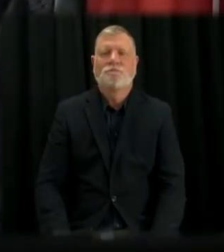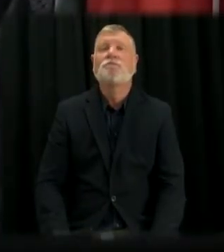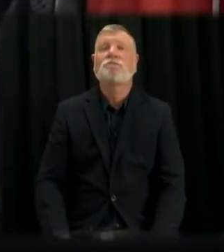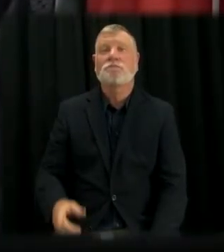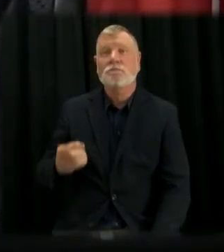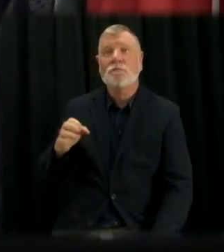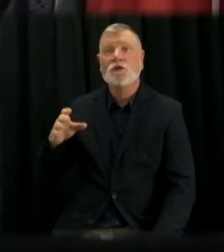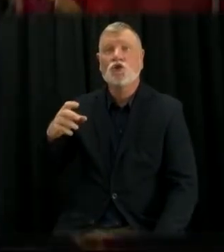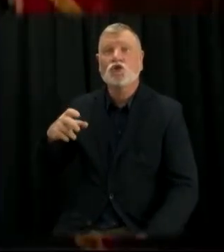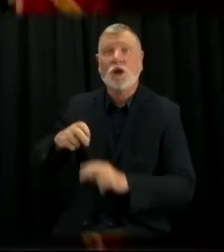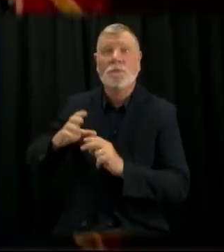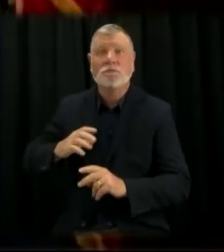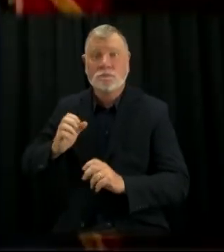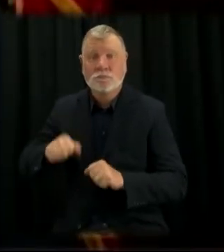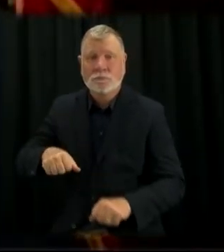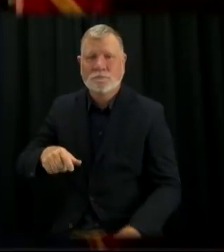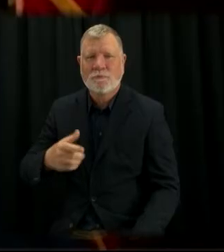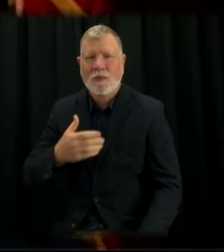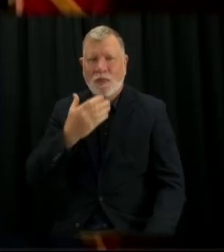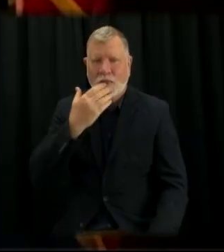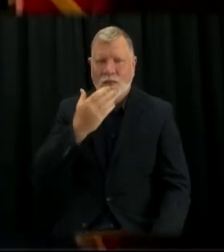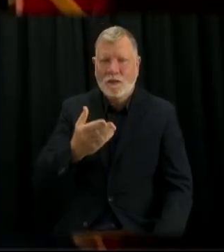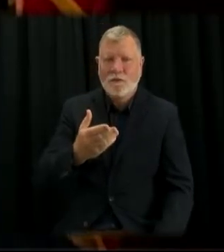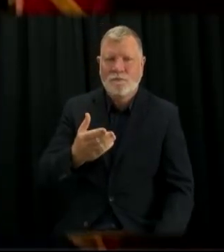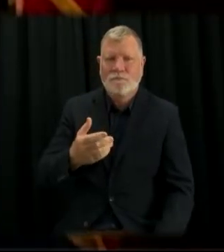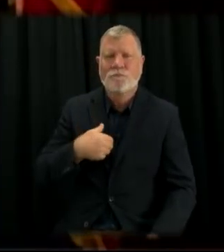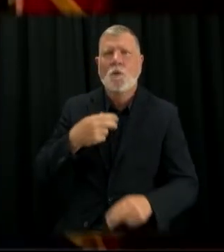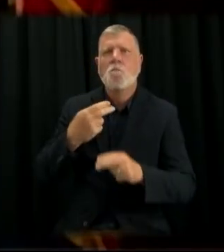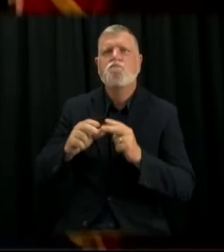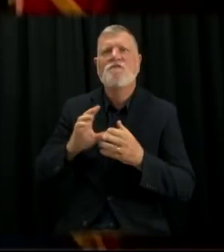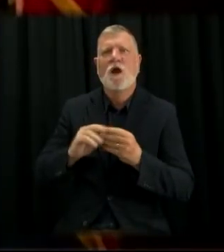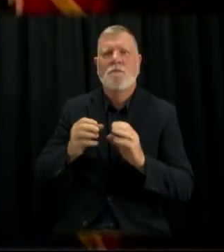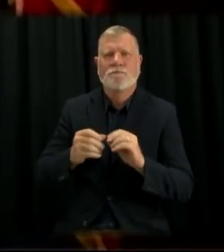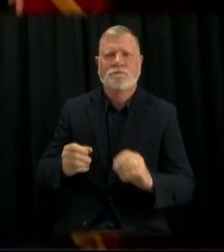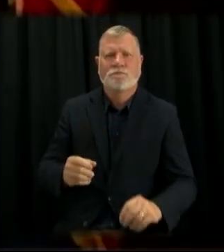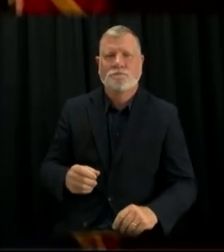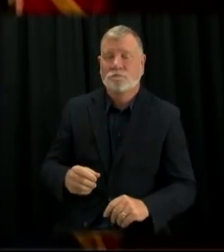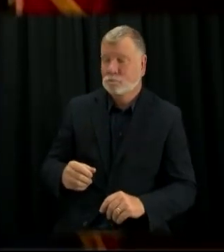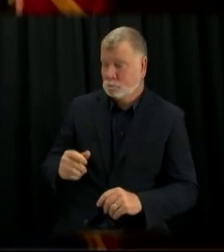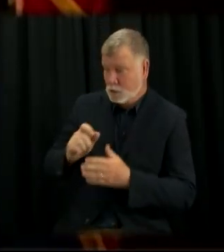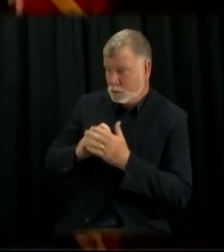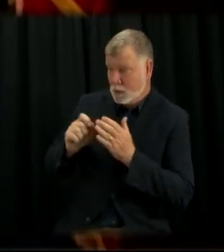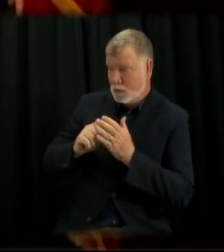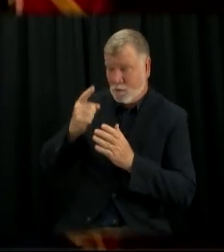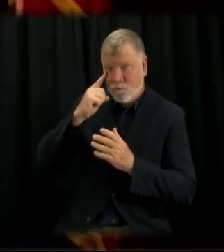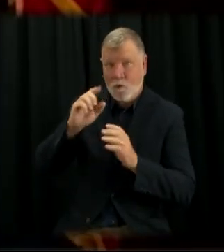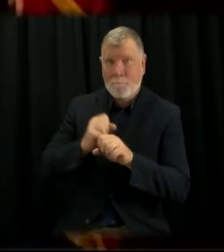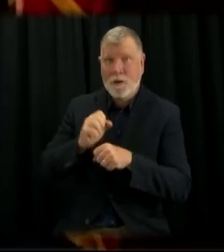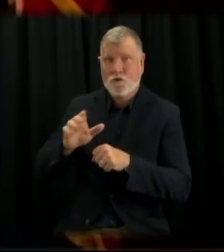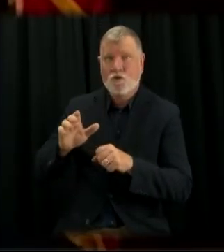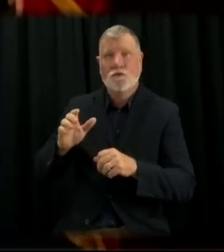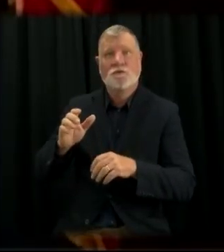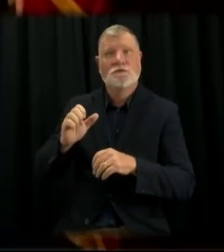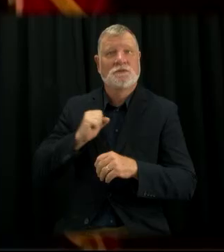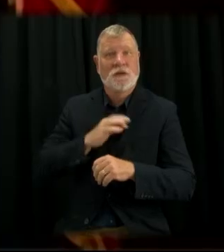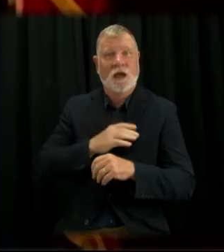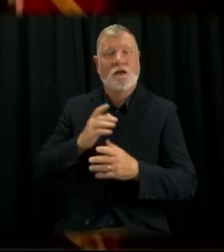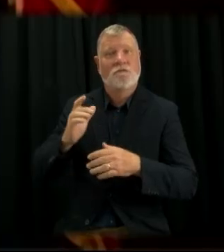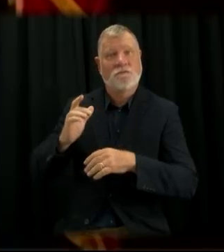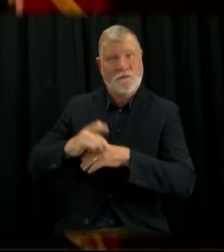Señor presidente, ¿puedo? Sí, gracias, señor. Un comentario breve. Secretario, gracias por obviamente